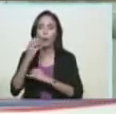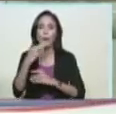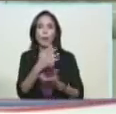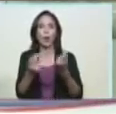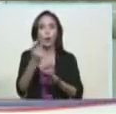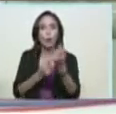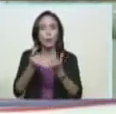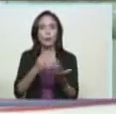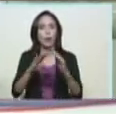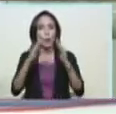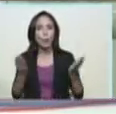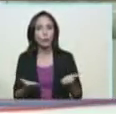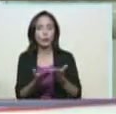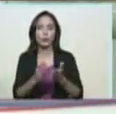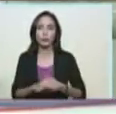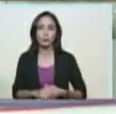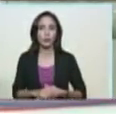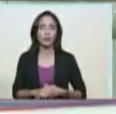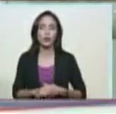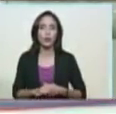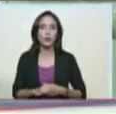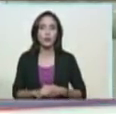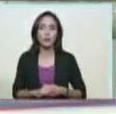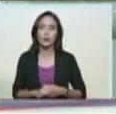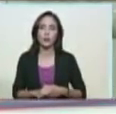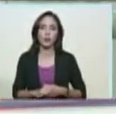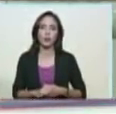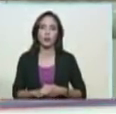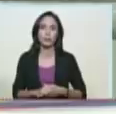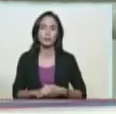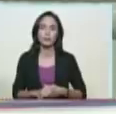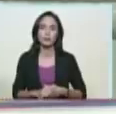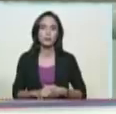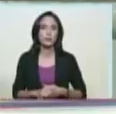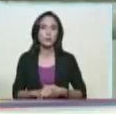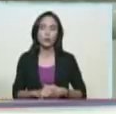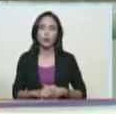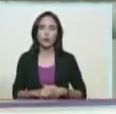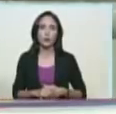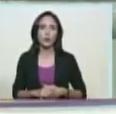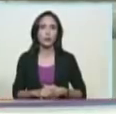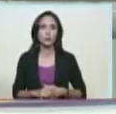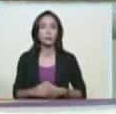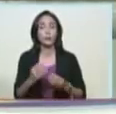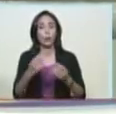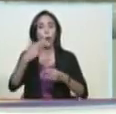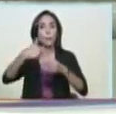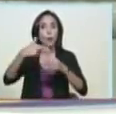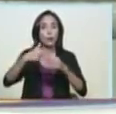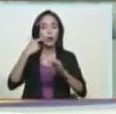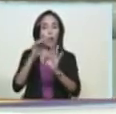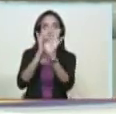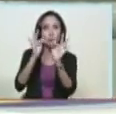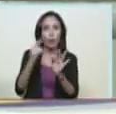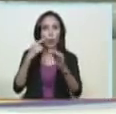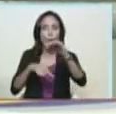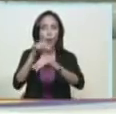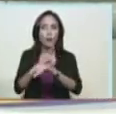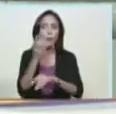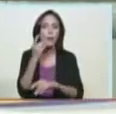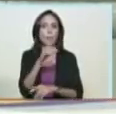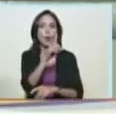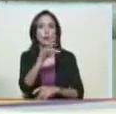mundiales al financiamiento internacional y un barril de petróleo a 100